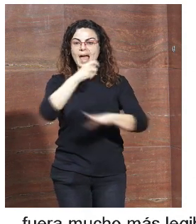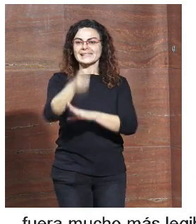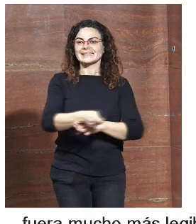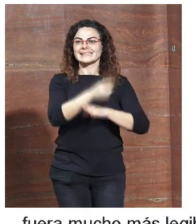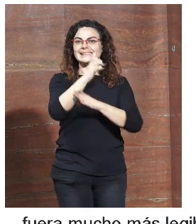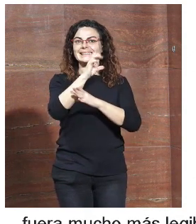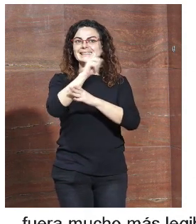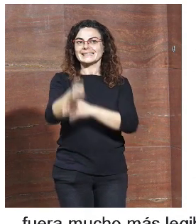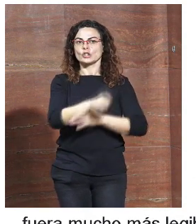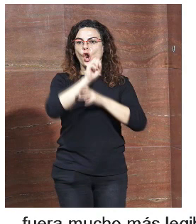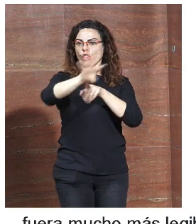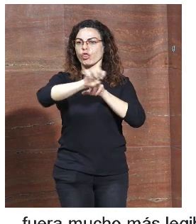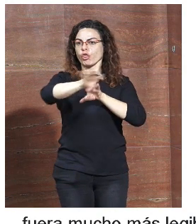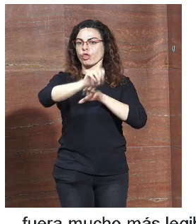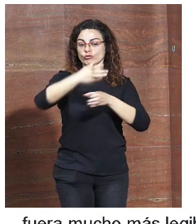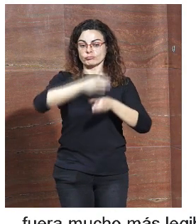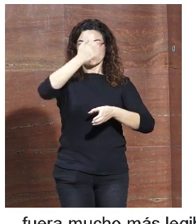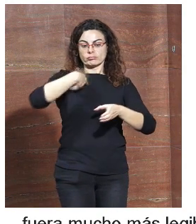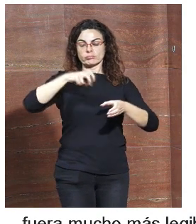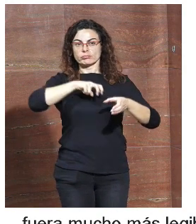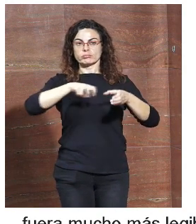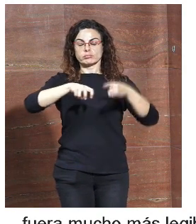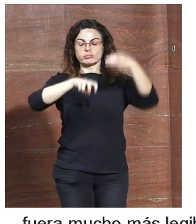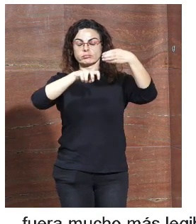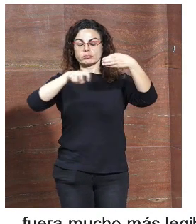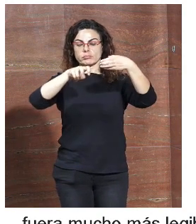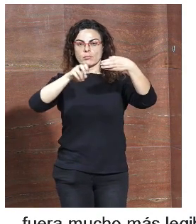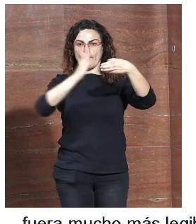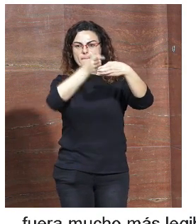extintores, que vamos andando y nos pegamos